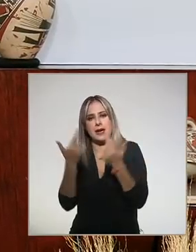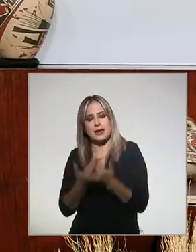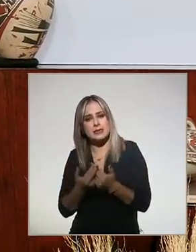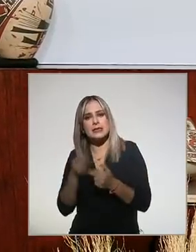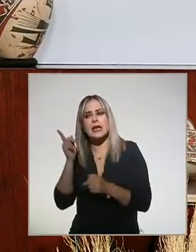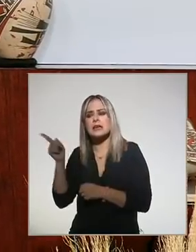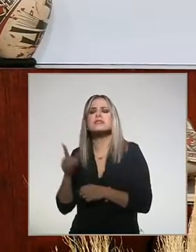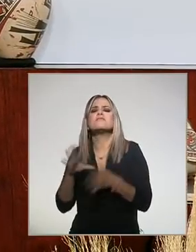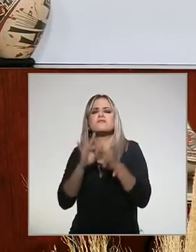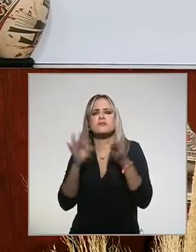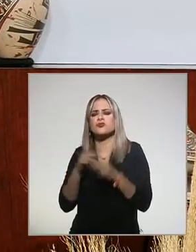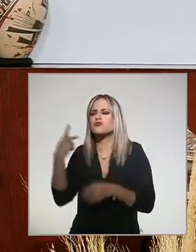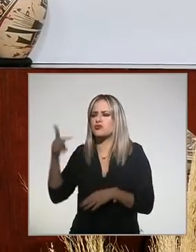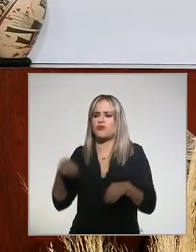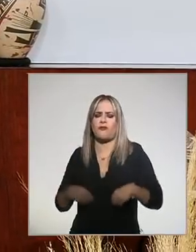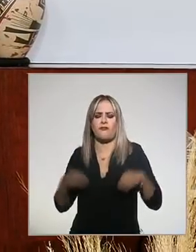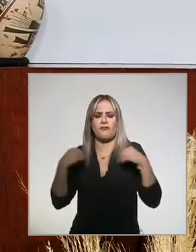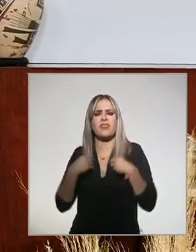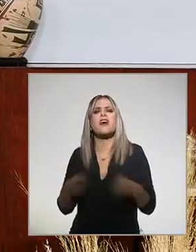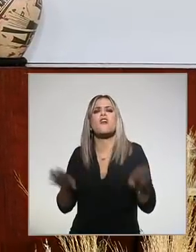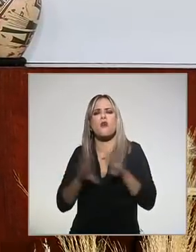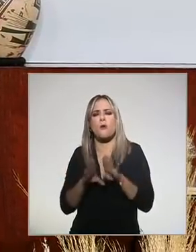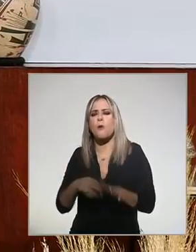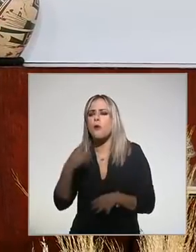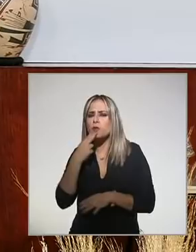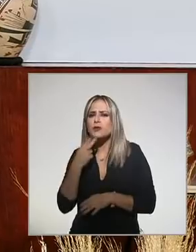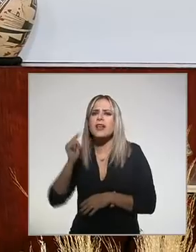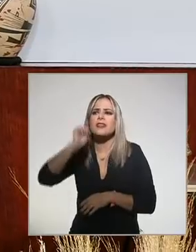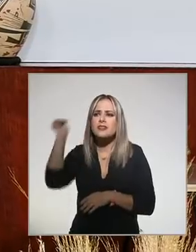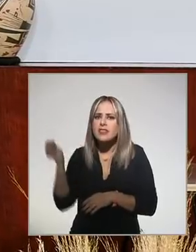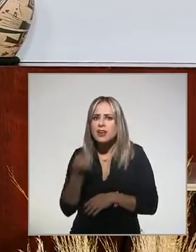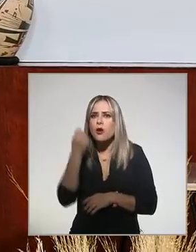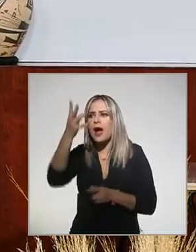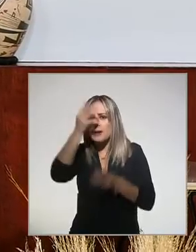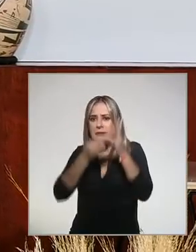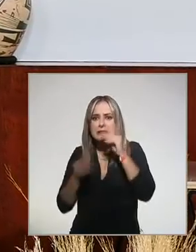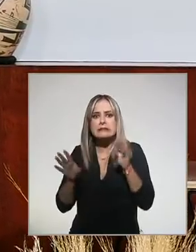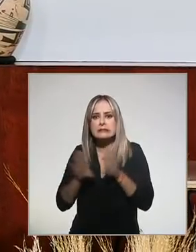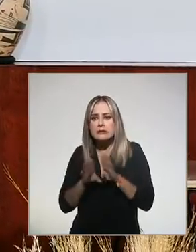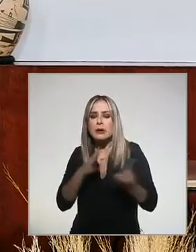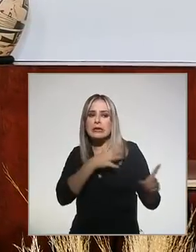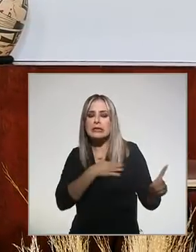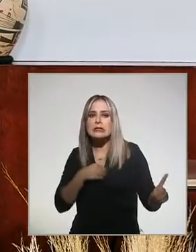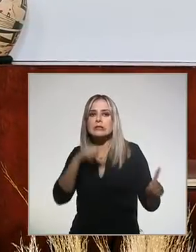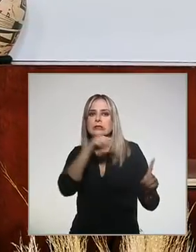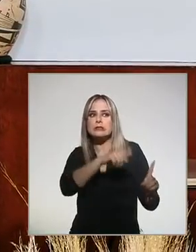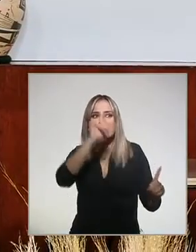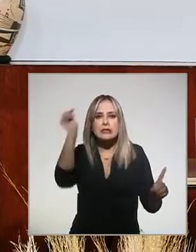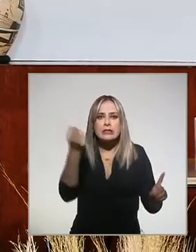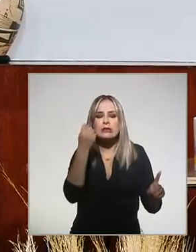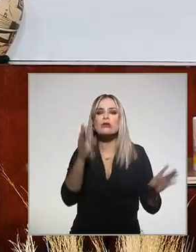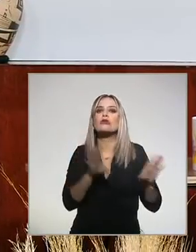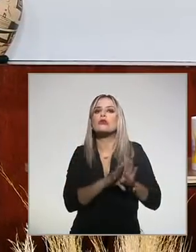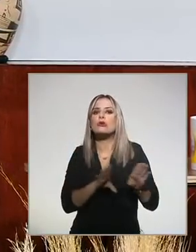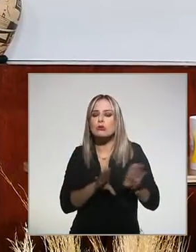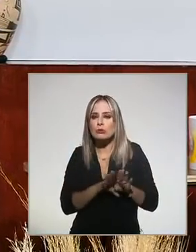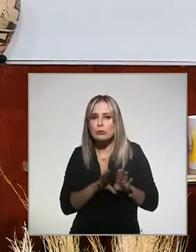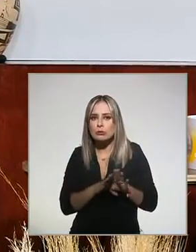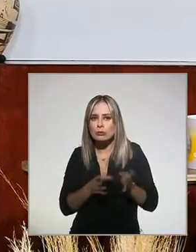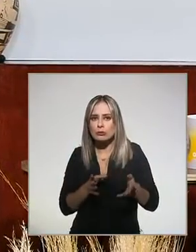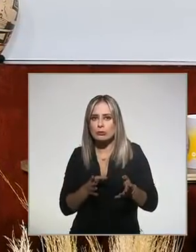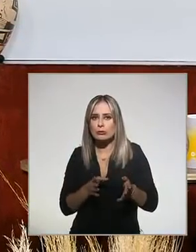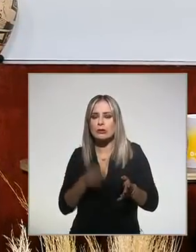en su vida tener que empezar a usar la tecnología y también el papel que jugaron sus hijos para que él pudiera aprender y justamente tuviera